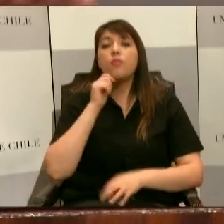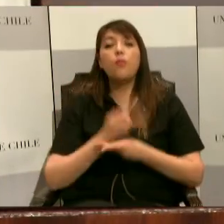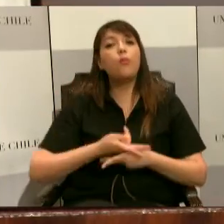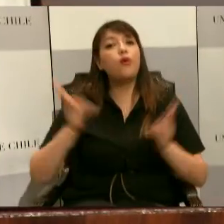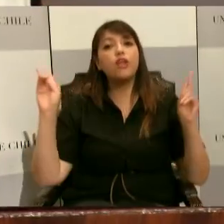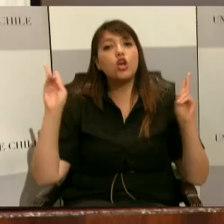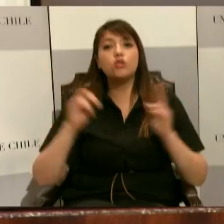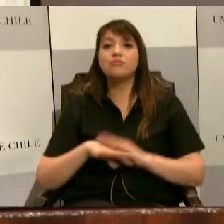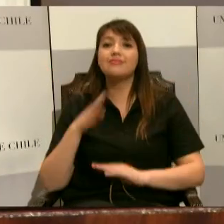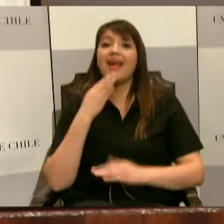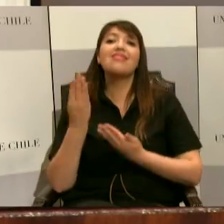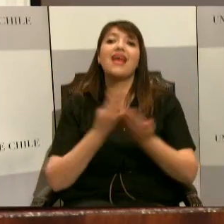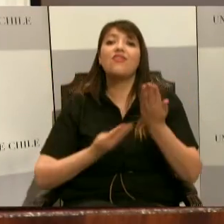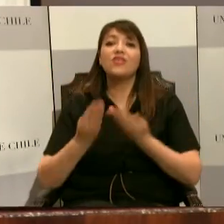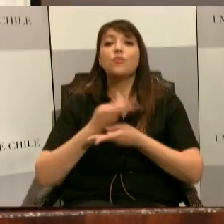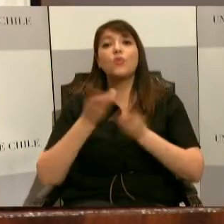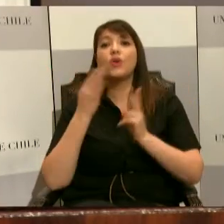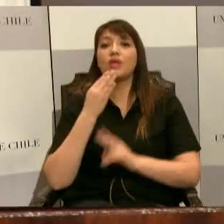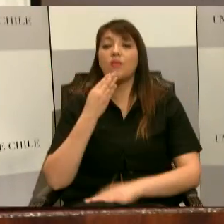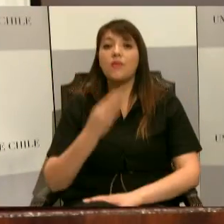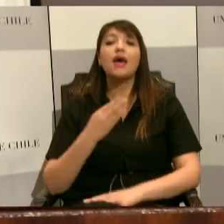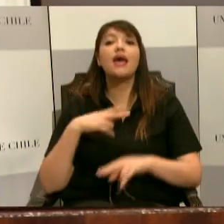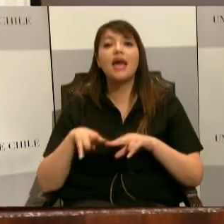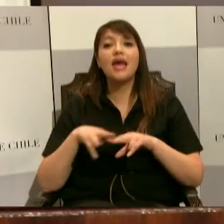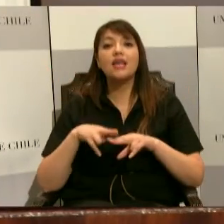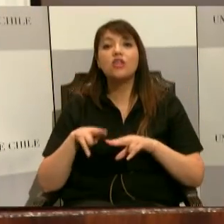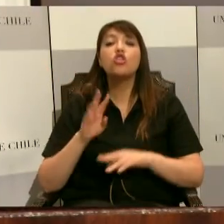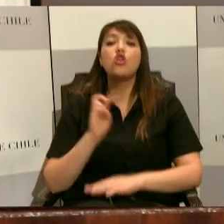Está al servicio de todos. De ahí que nos orgullece el hecho de que el sitio